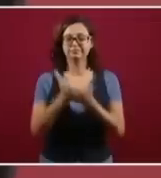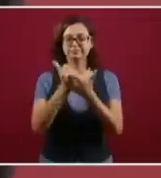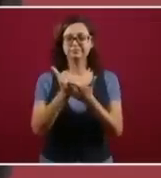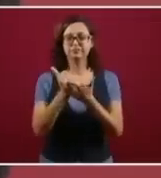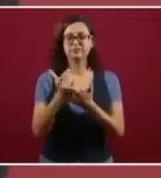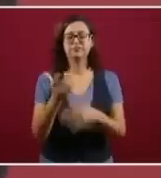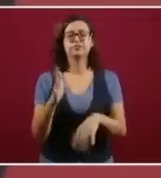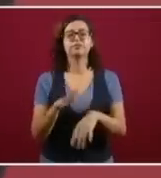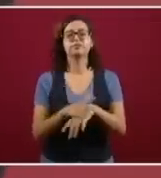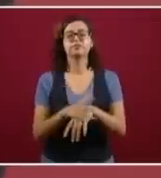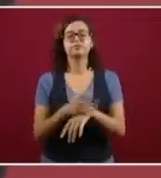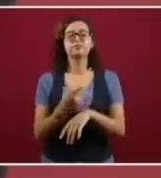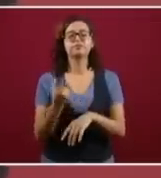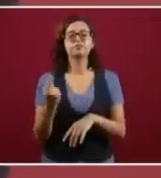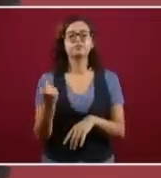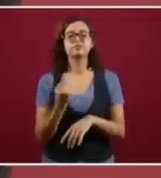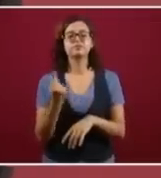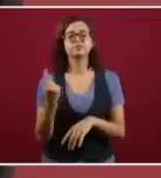porque